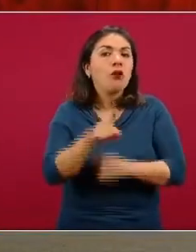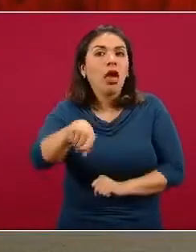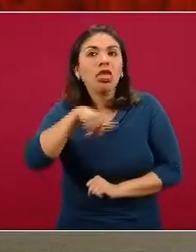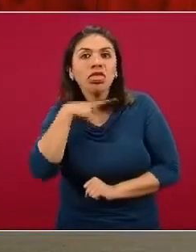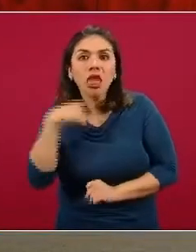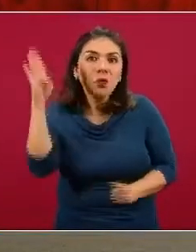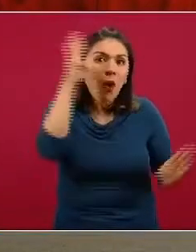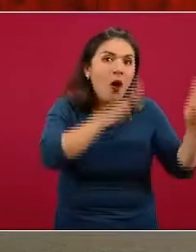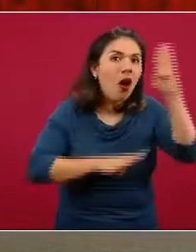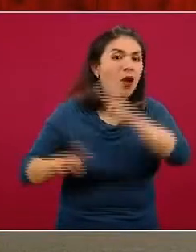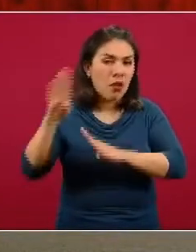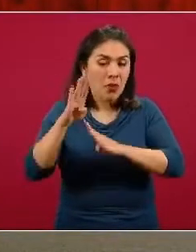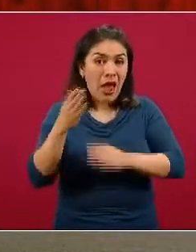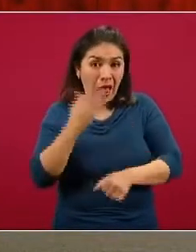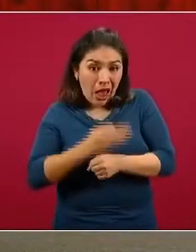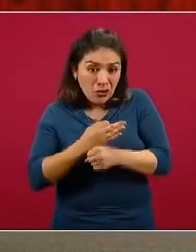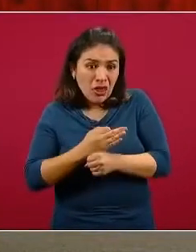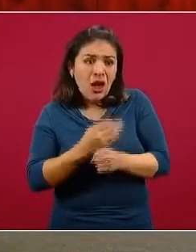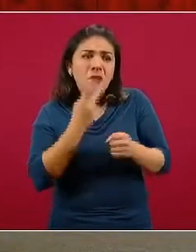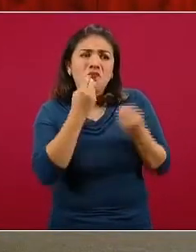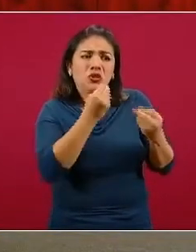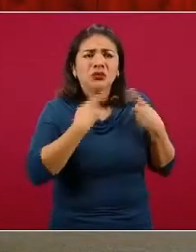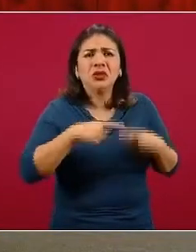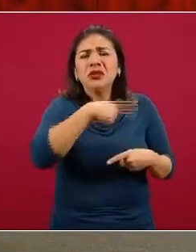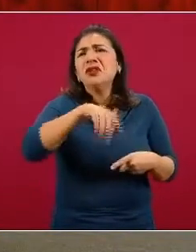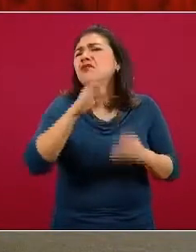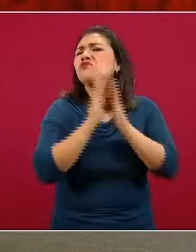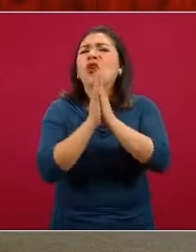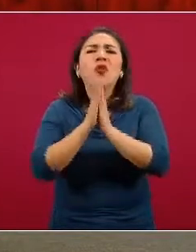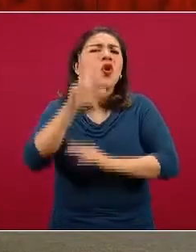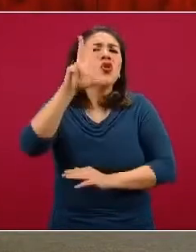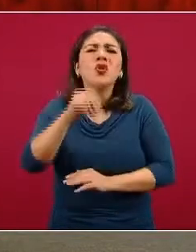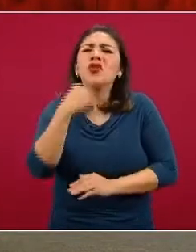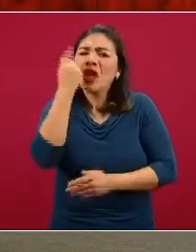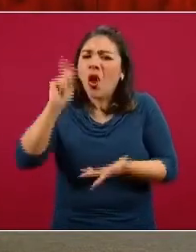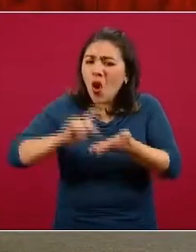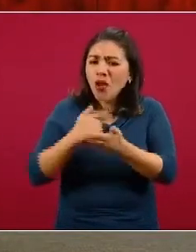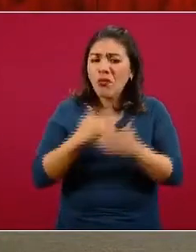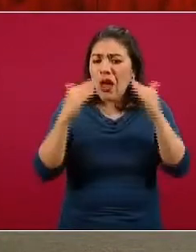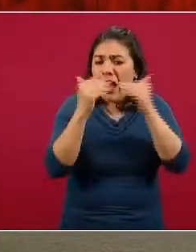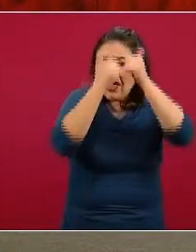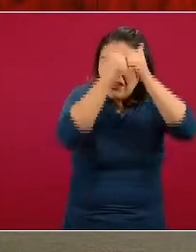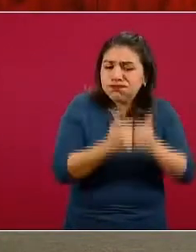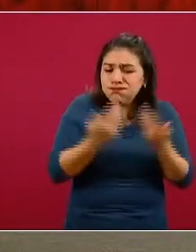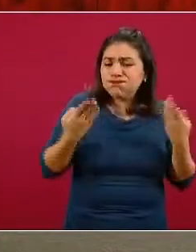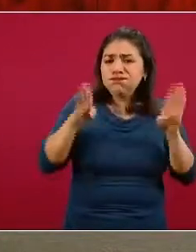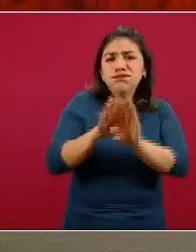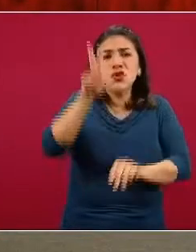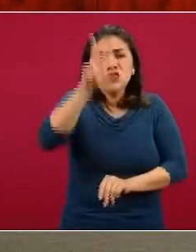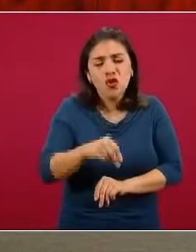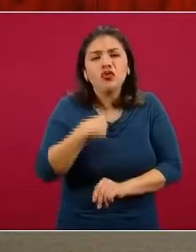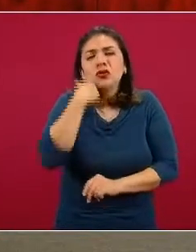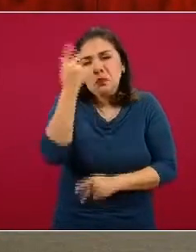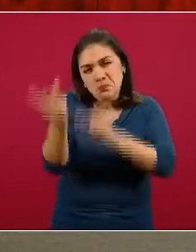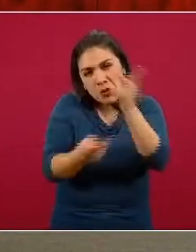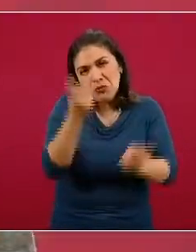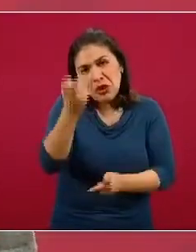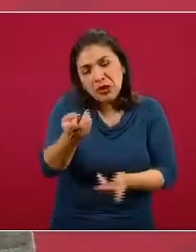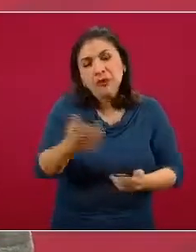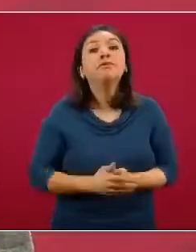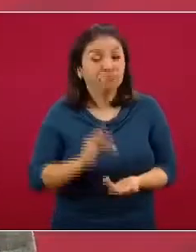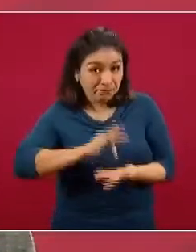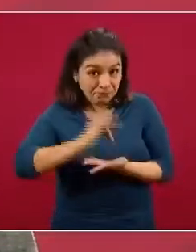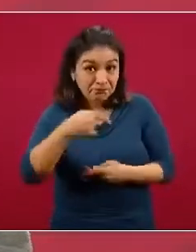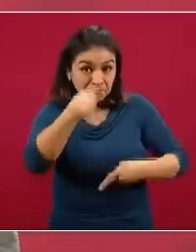pues muchos incluso están pidiendo no volver al confinamiento a pesar de lo que estamos viviendo. Entonces quiero saber su postura, por favor. Con mucho gusto. Gracias, Héctor, por la